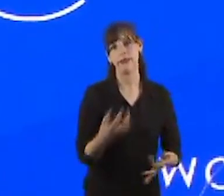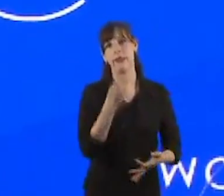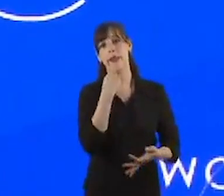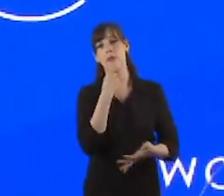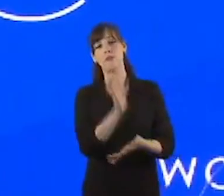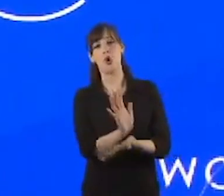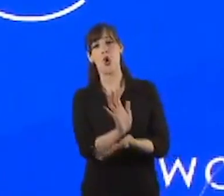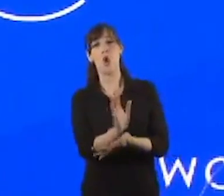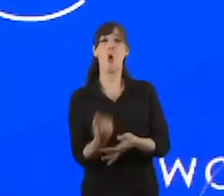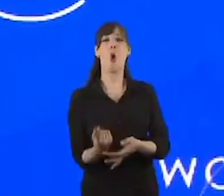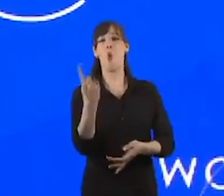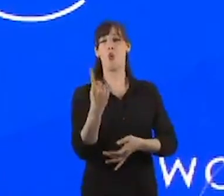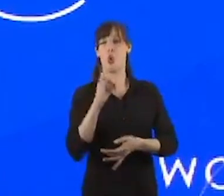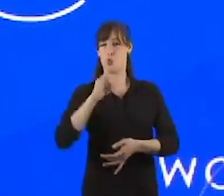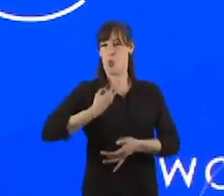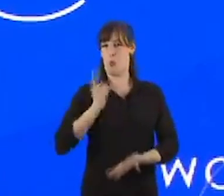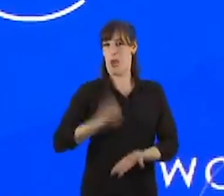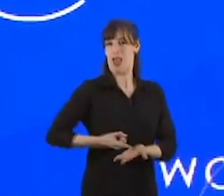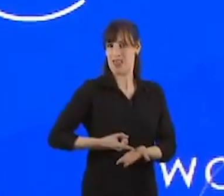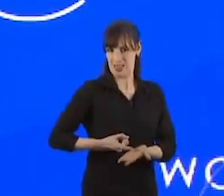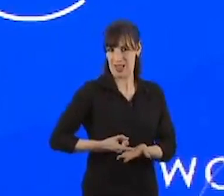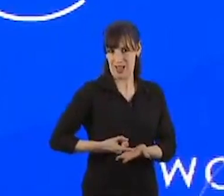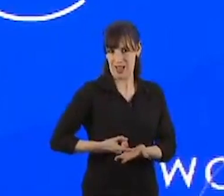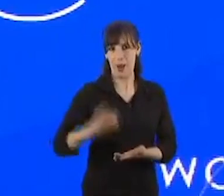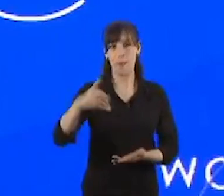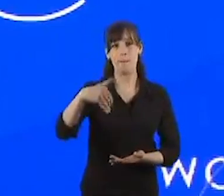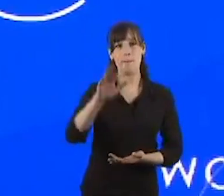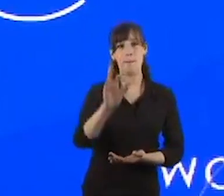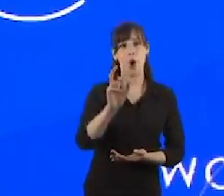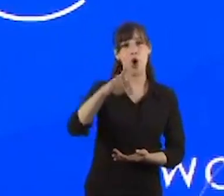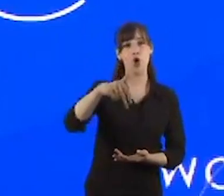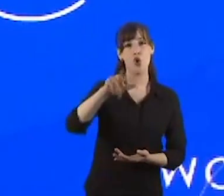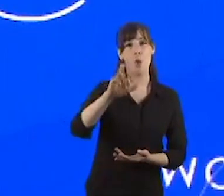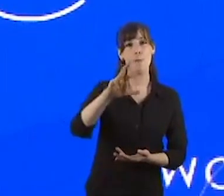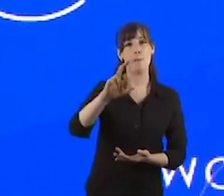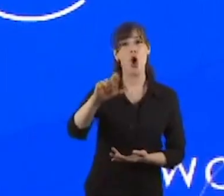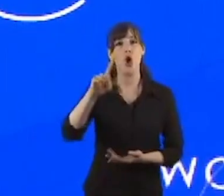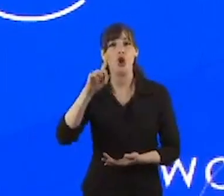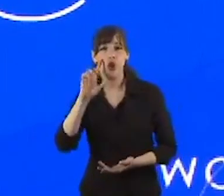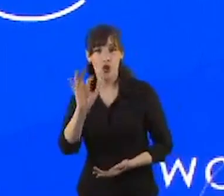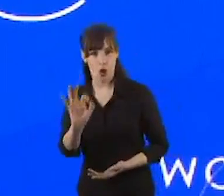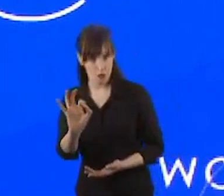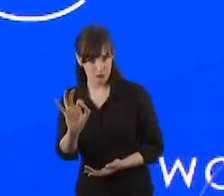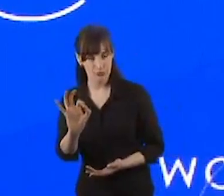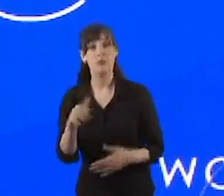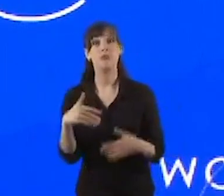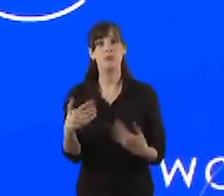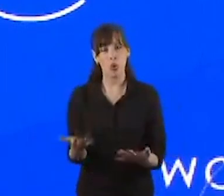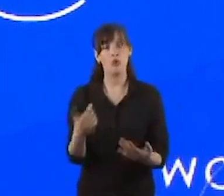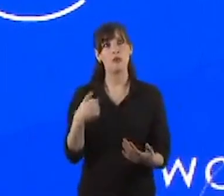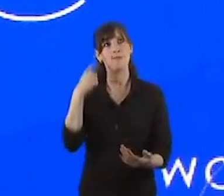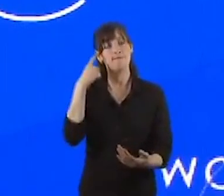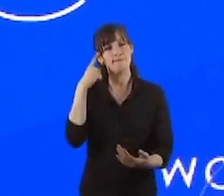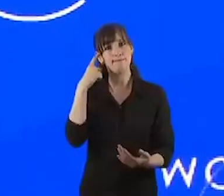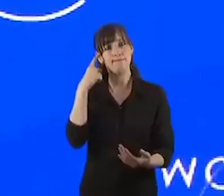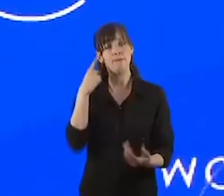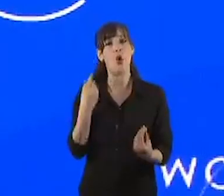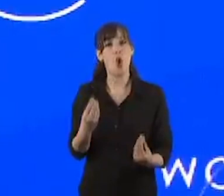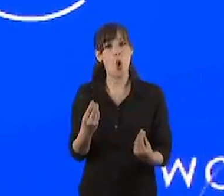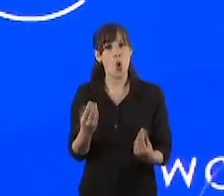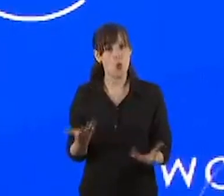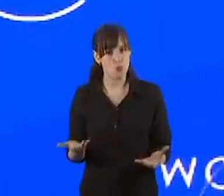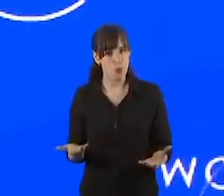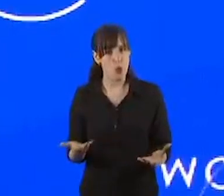monopolio. ¿Cómo puede ser que algo que haya generado tanto bienestar para la